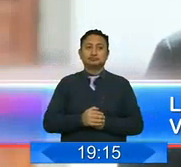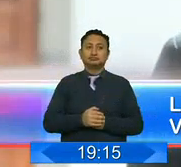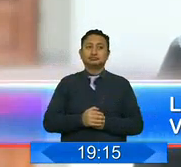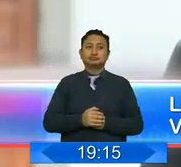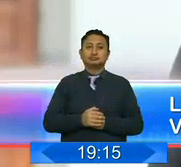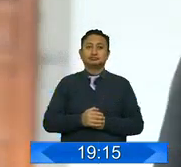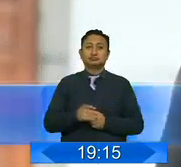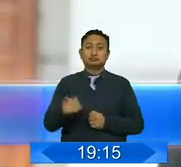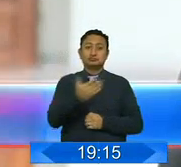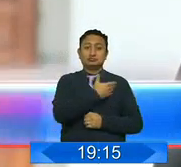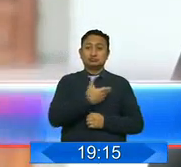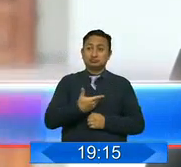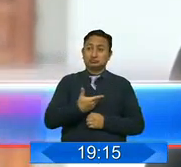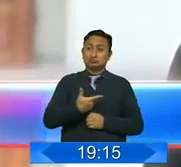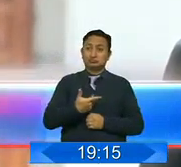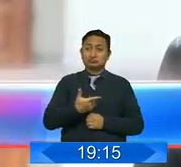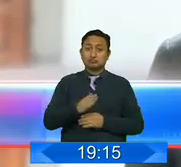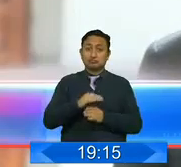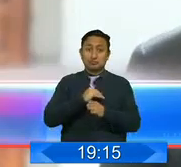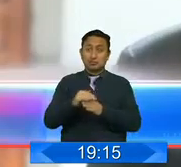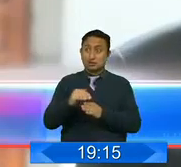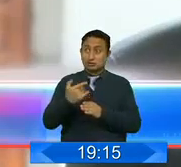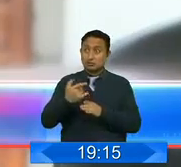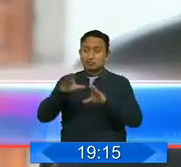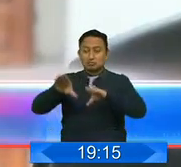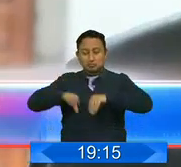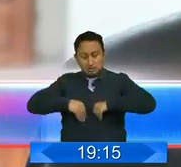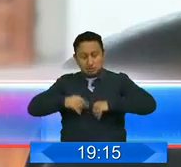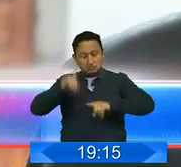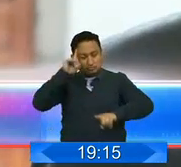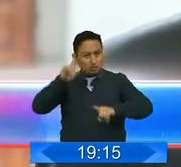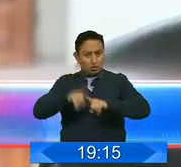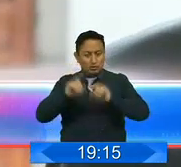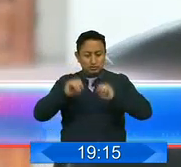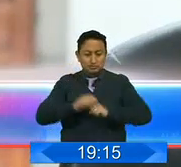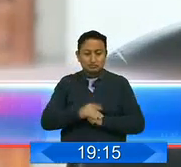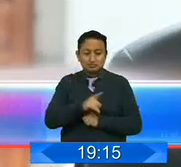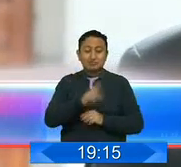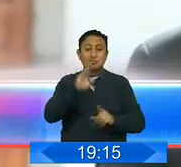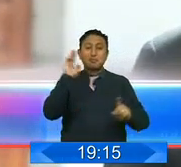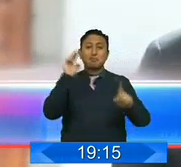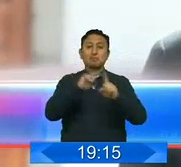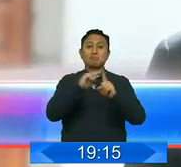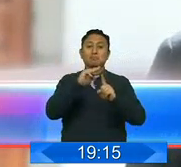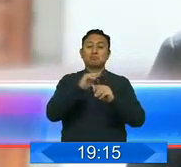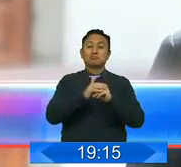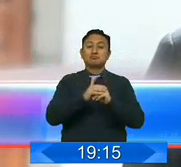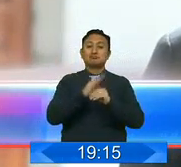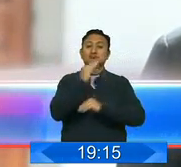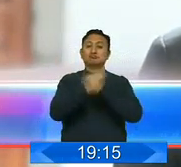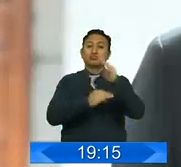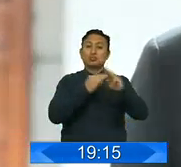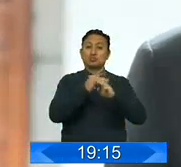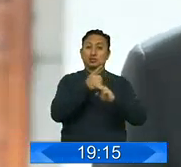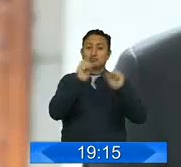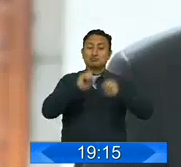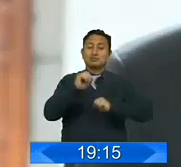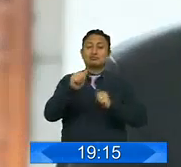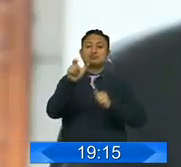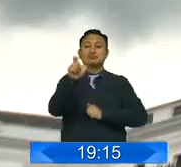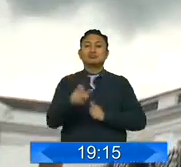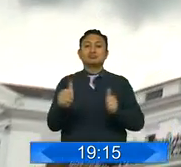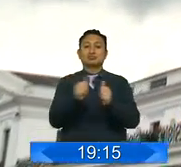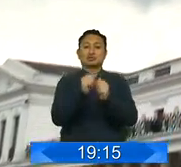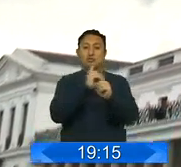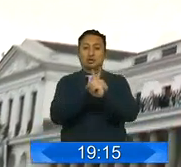ha acogido con beneplácito esta invitación que se le ha hecho para que lidere los mensajes a nivel global en relación a este